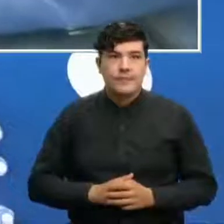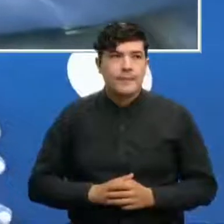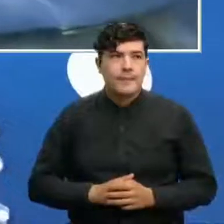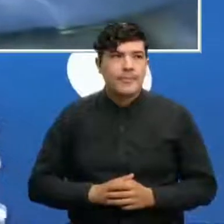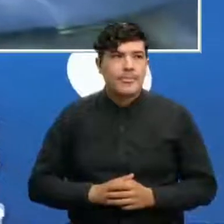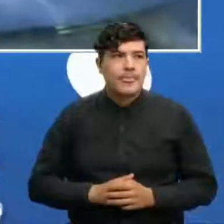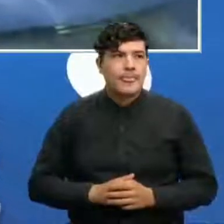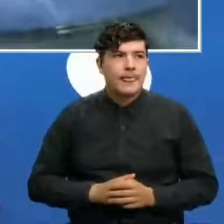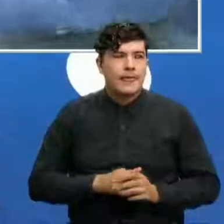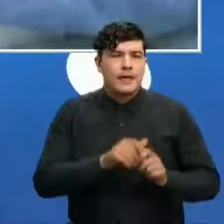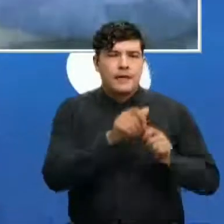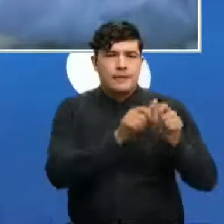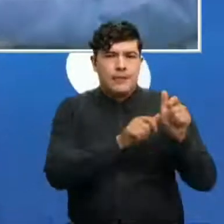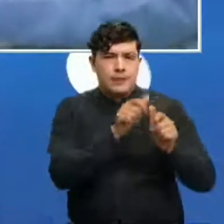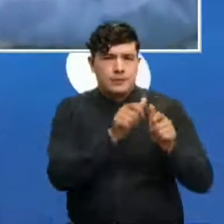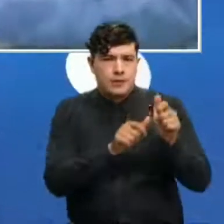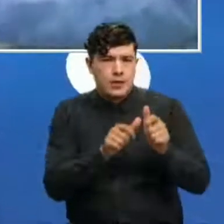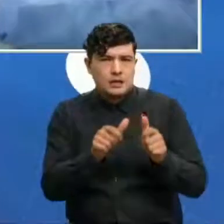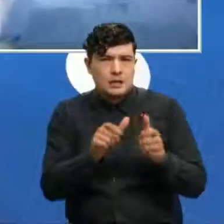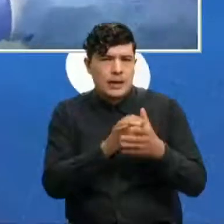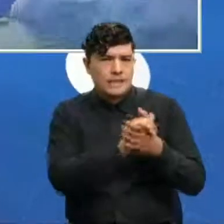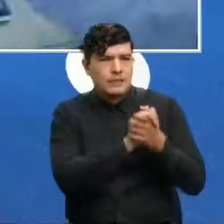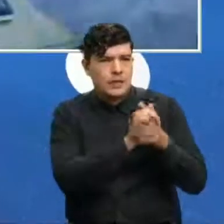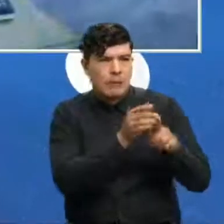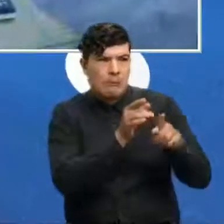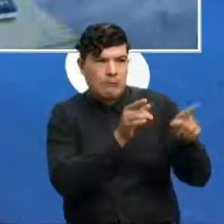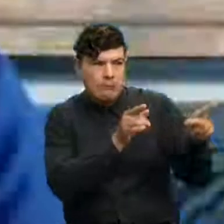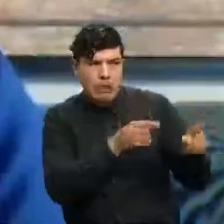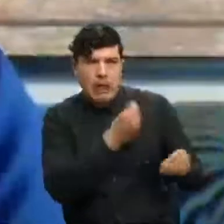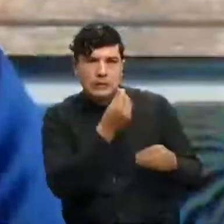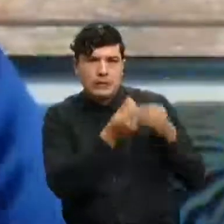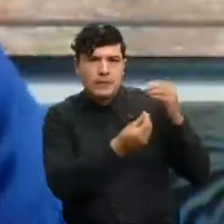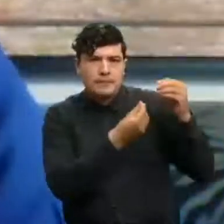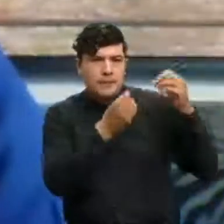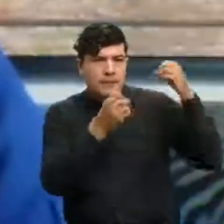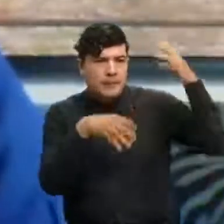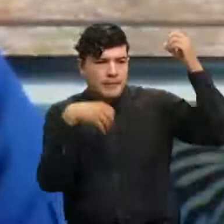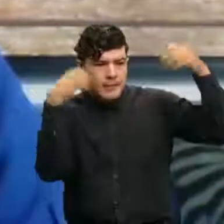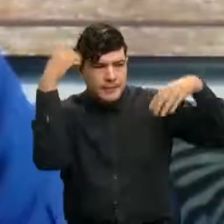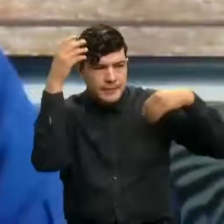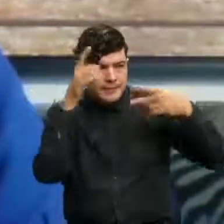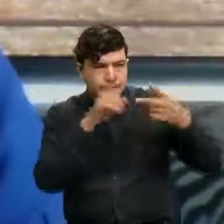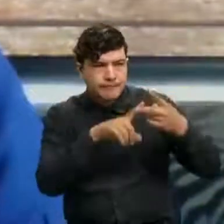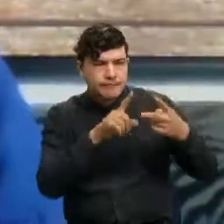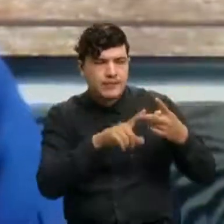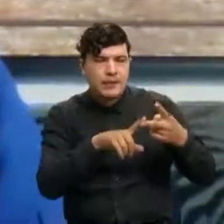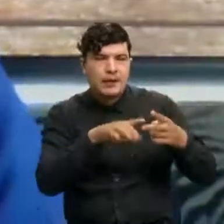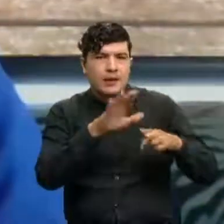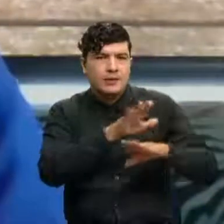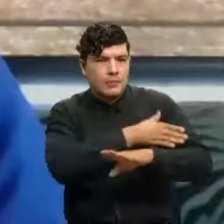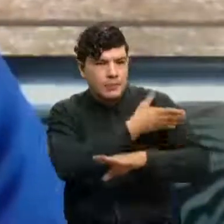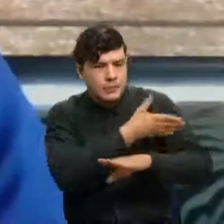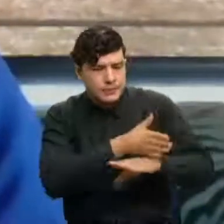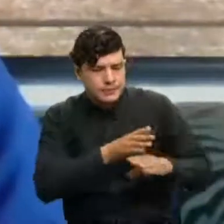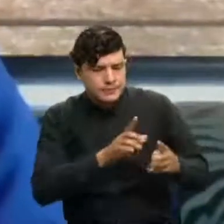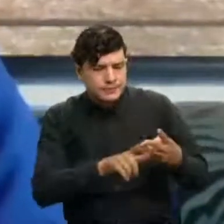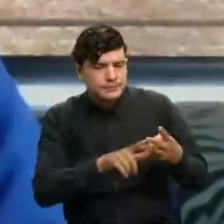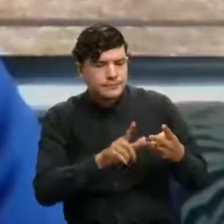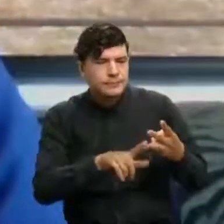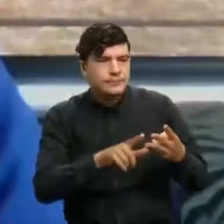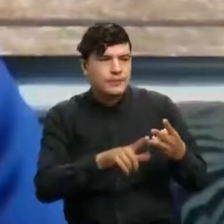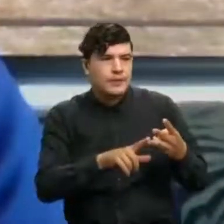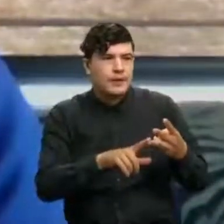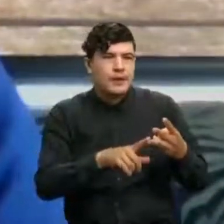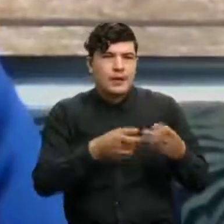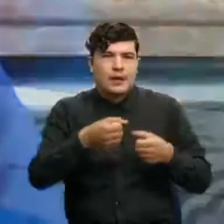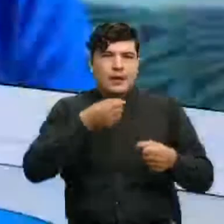haciendo fiestas, se abrieron discotecas, se están habiendo conciertos, es decir, está habiendo el panorama